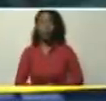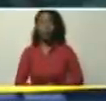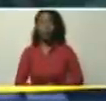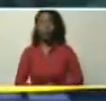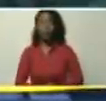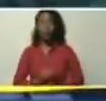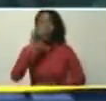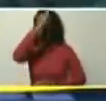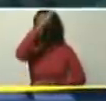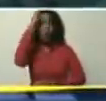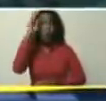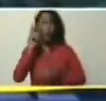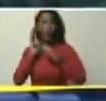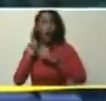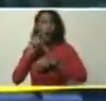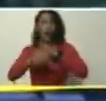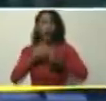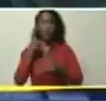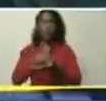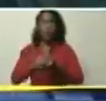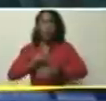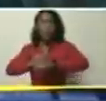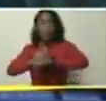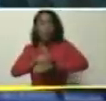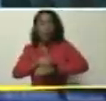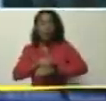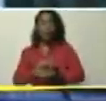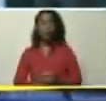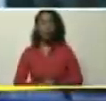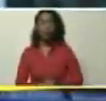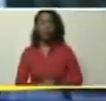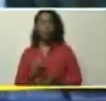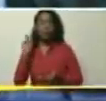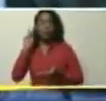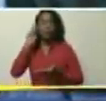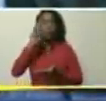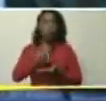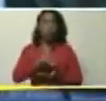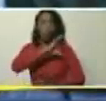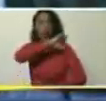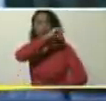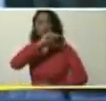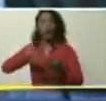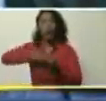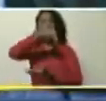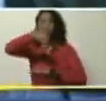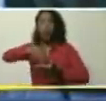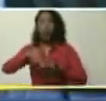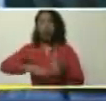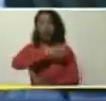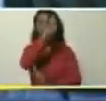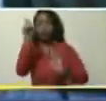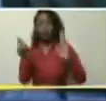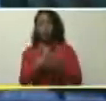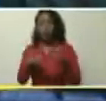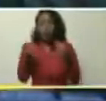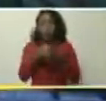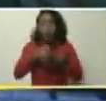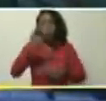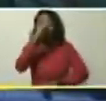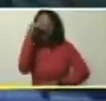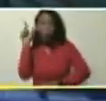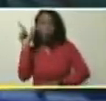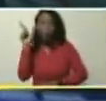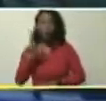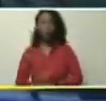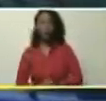Diosdado informó desde temprano la llegada de la dirección nacional en pleno del Partido Socialista Unido de